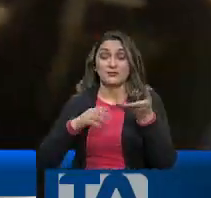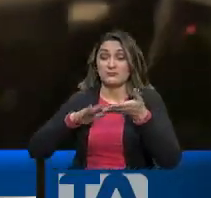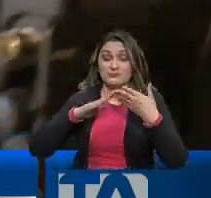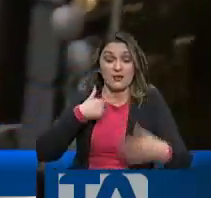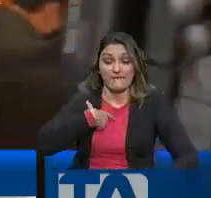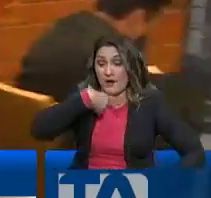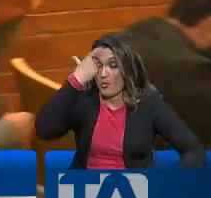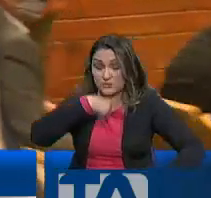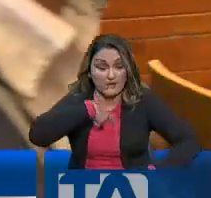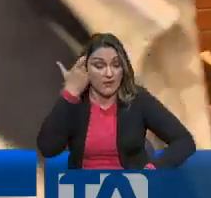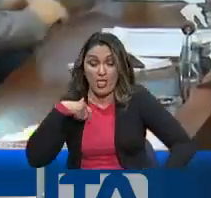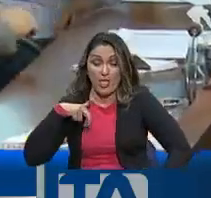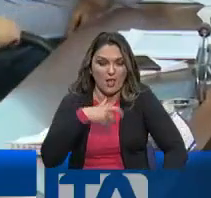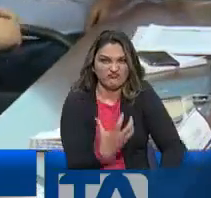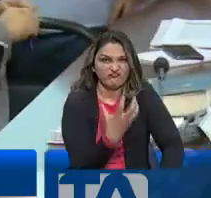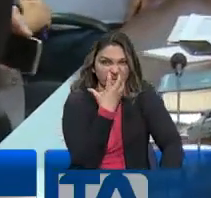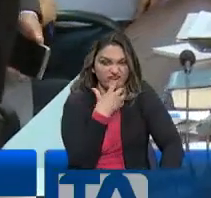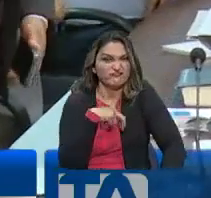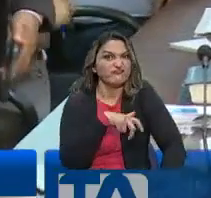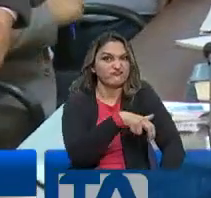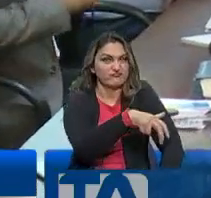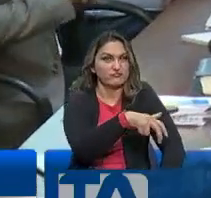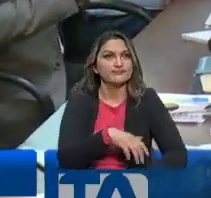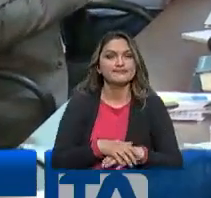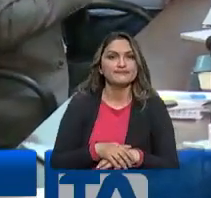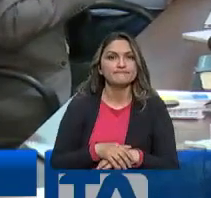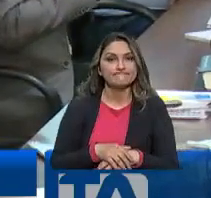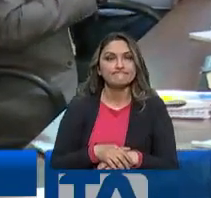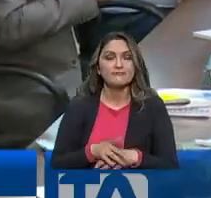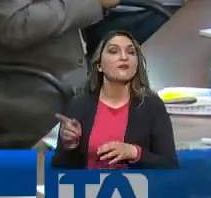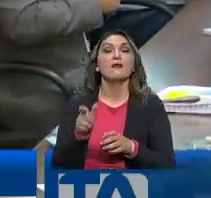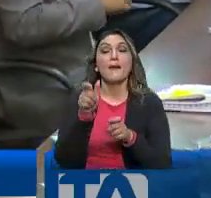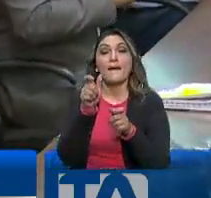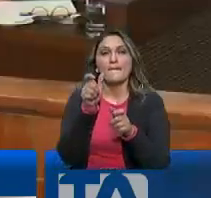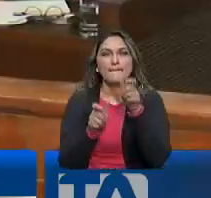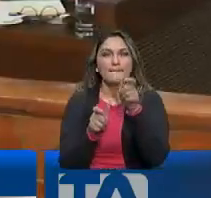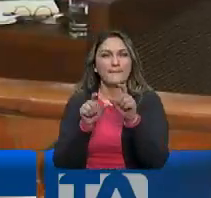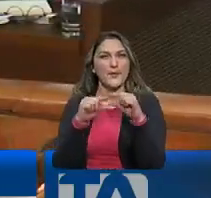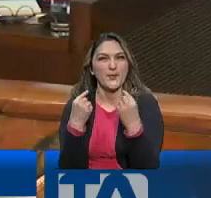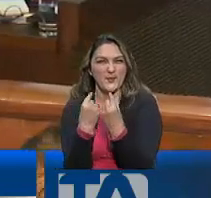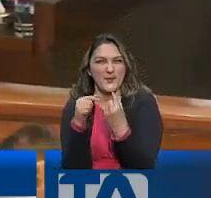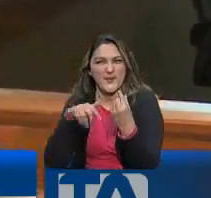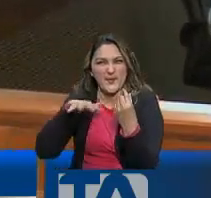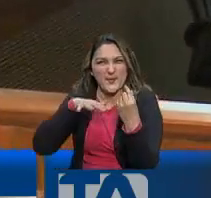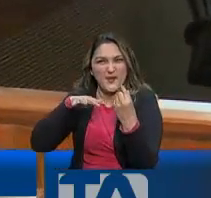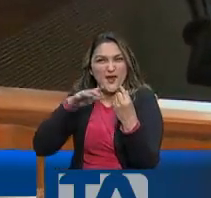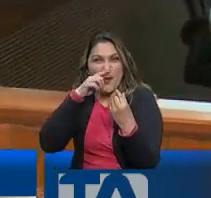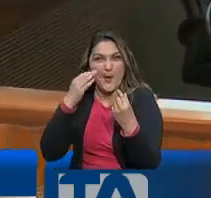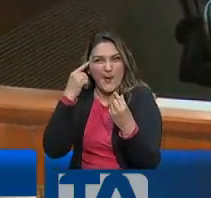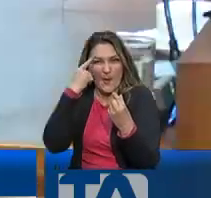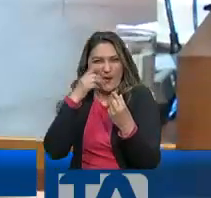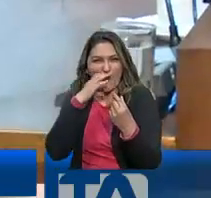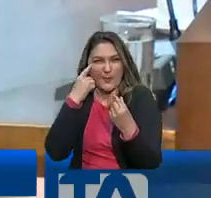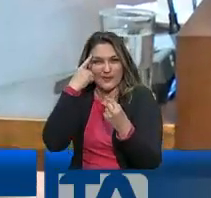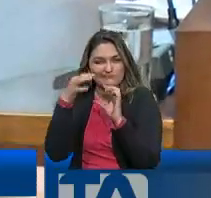Y es que así, entre reclamos, varios ediles, la mayor parte de ellos del bloque afín al correísmo, salieron de la sala de sesiones poco antes